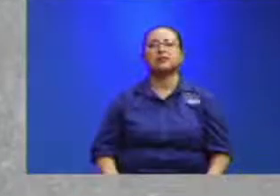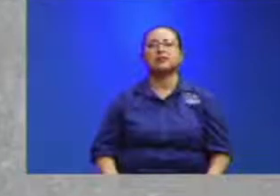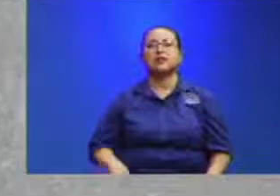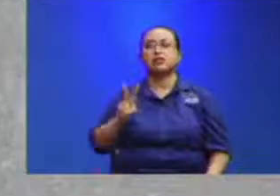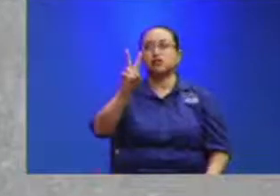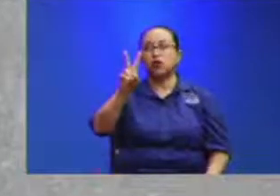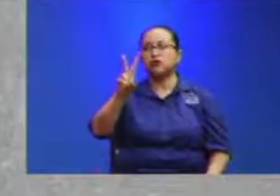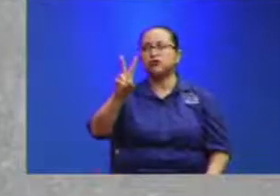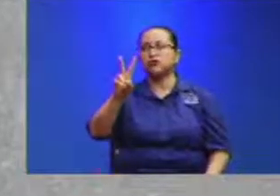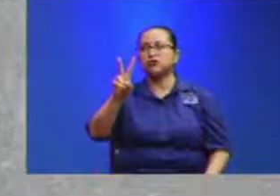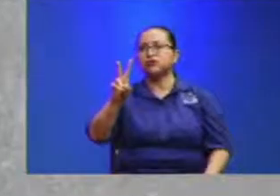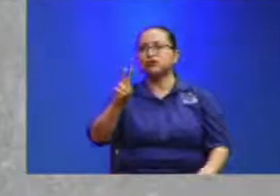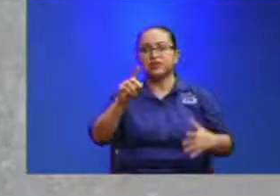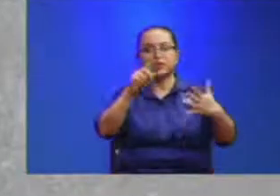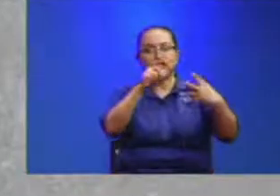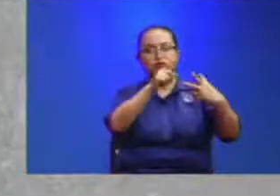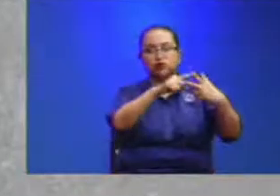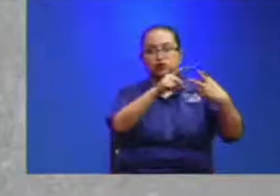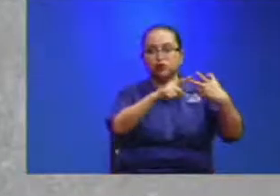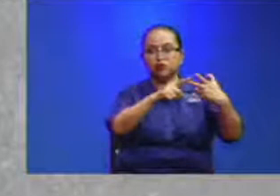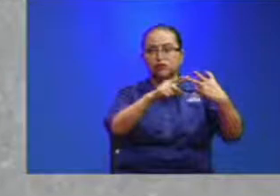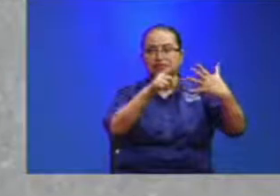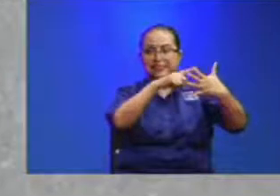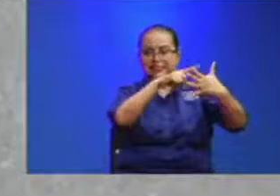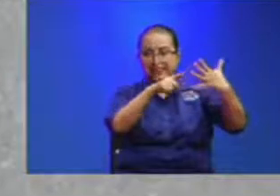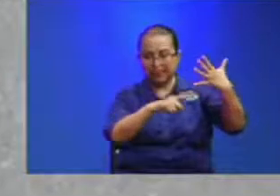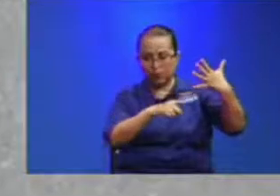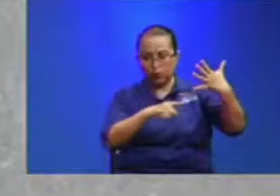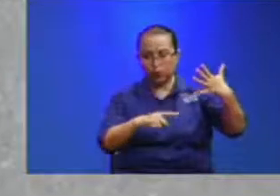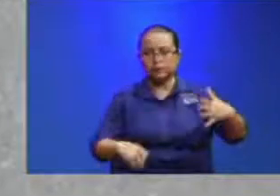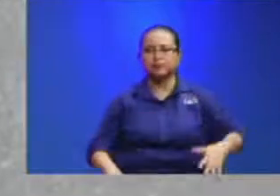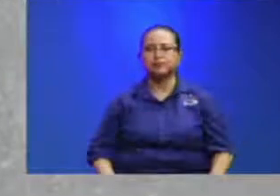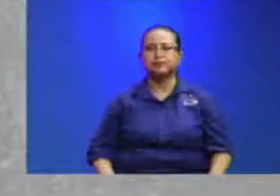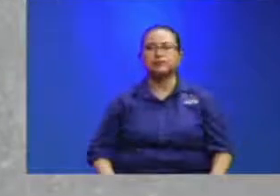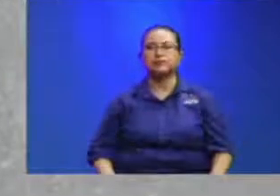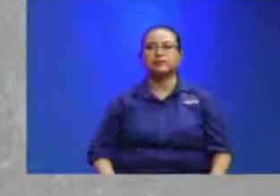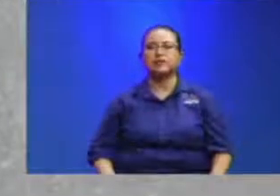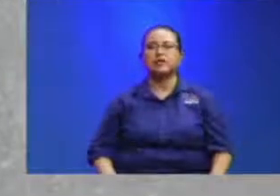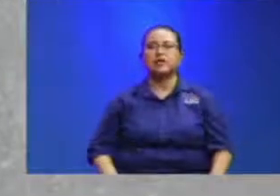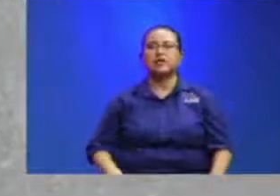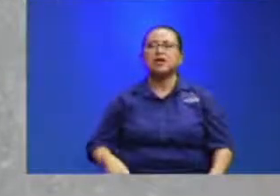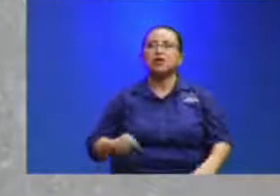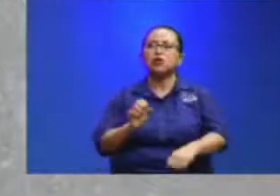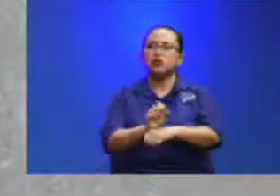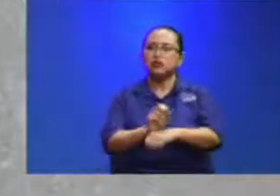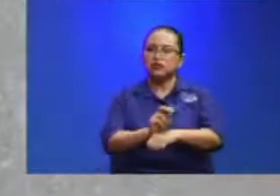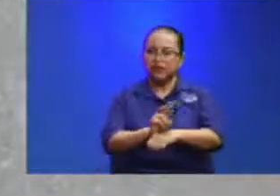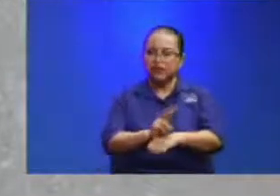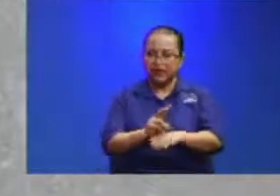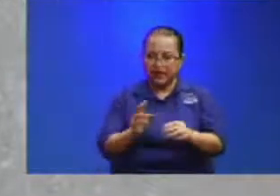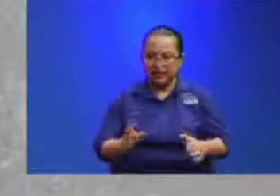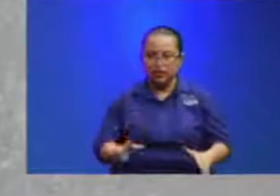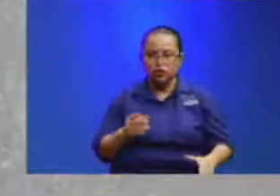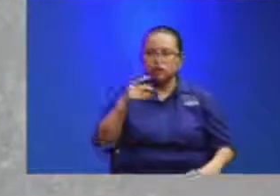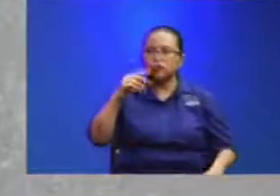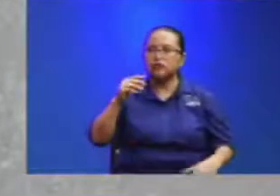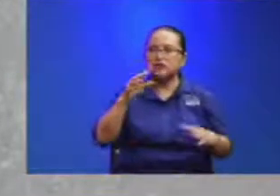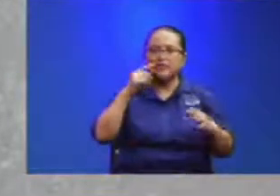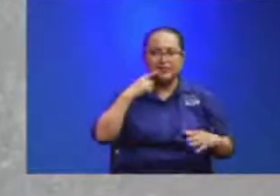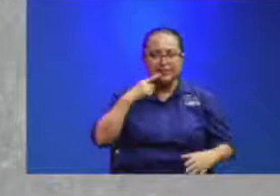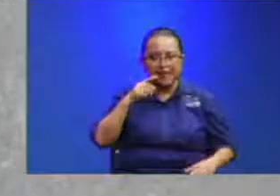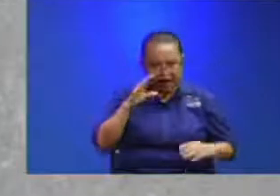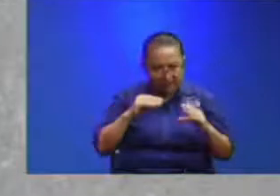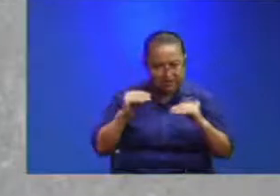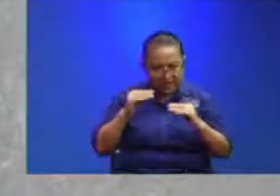pero los cuatro evangelios si ponen en primer lugar preparar el camino del señor